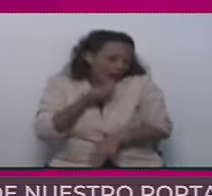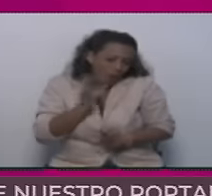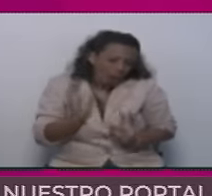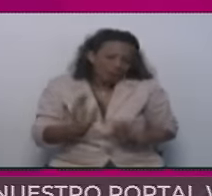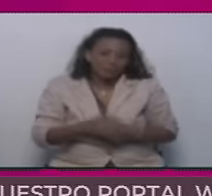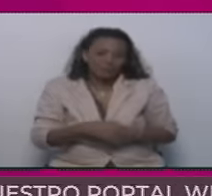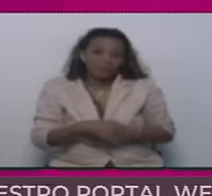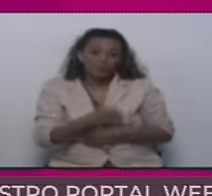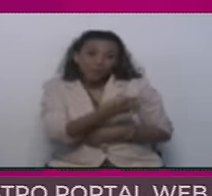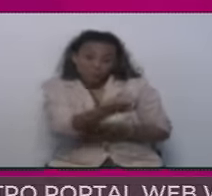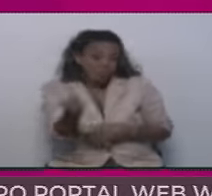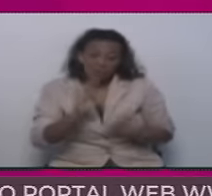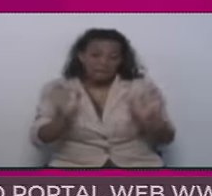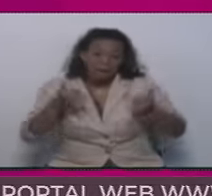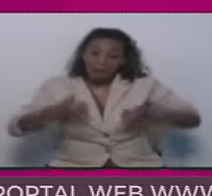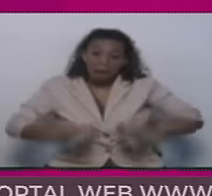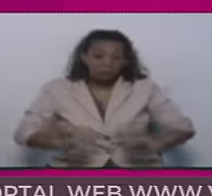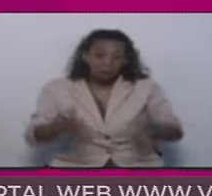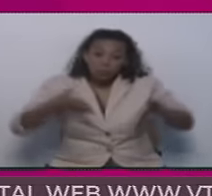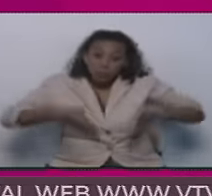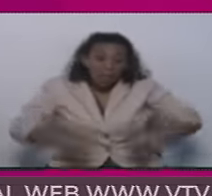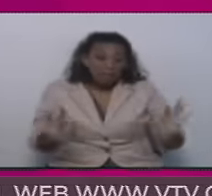o muchos de ustedes no habían nacido.